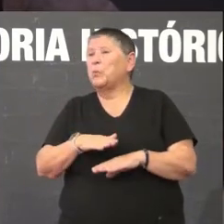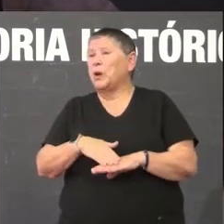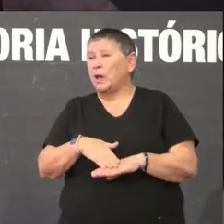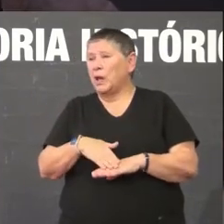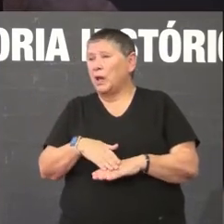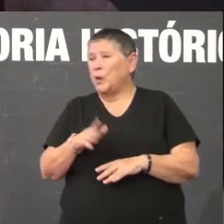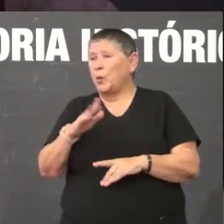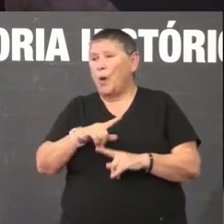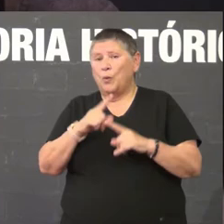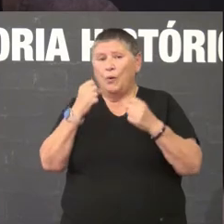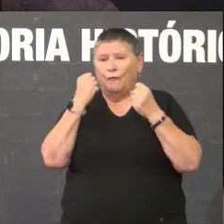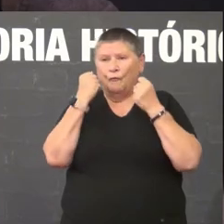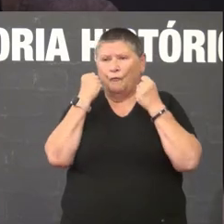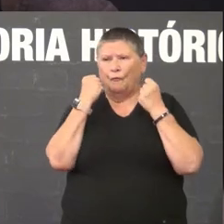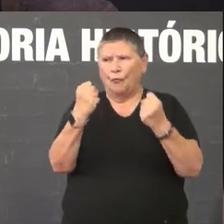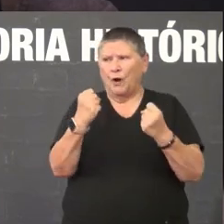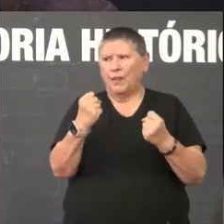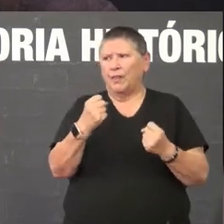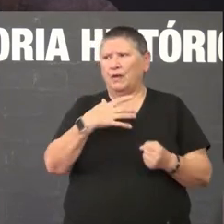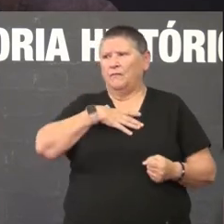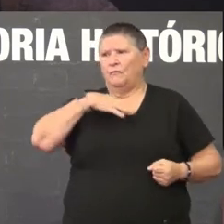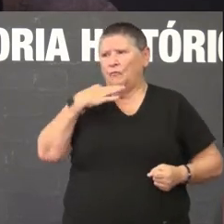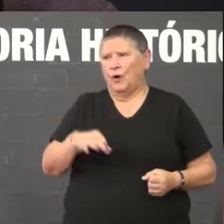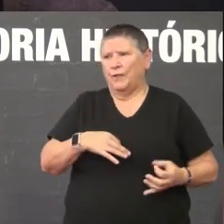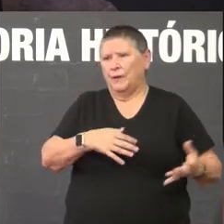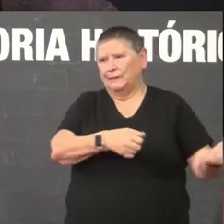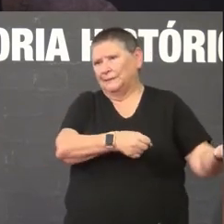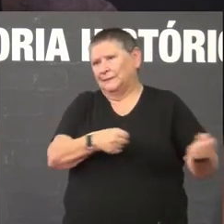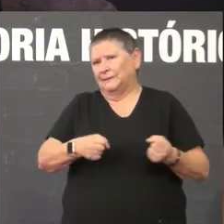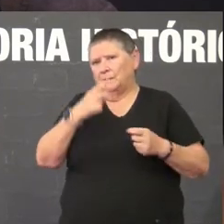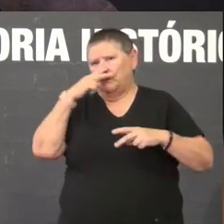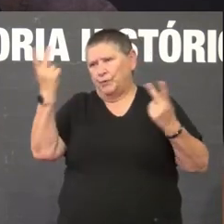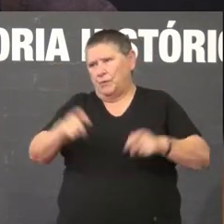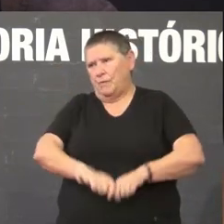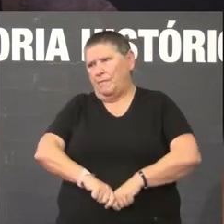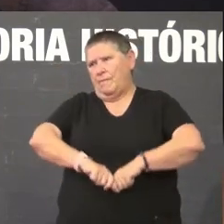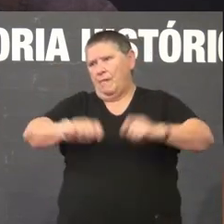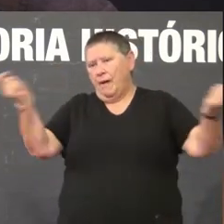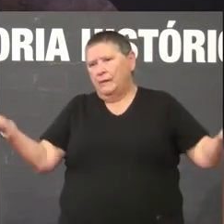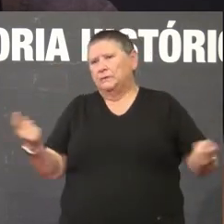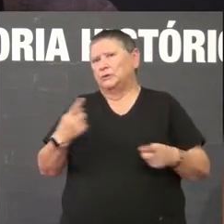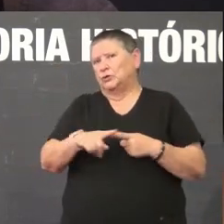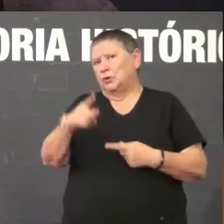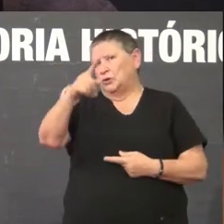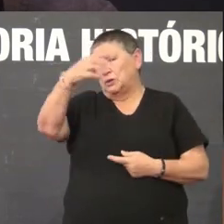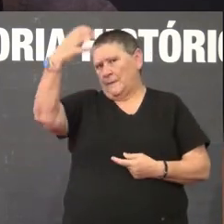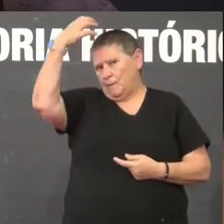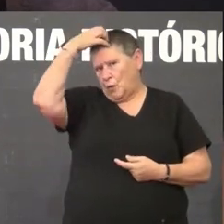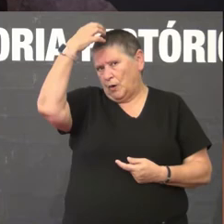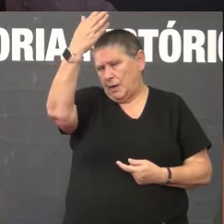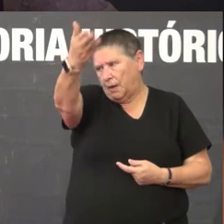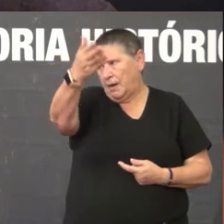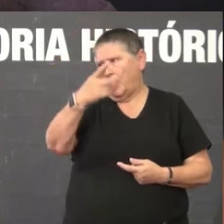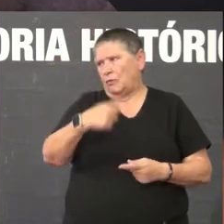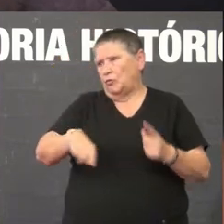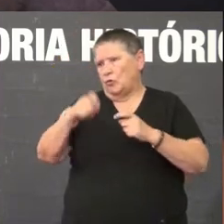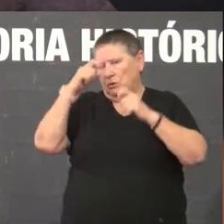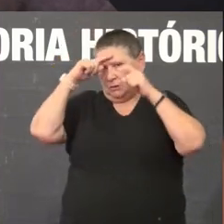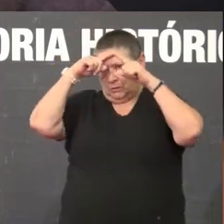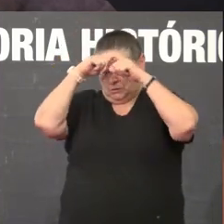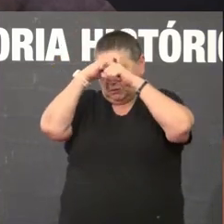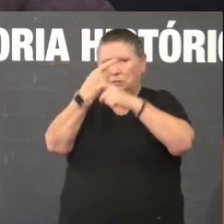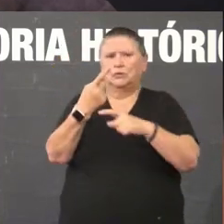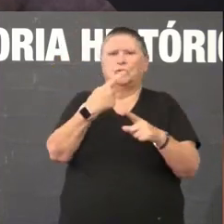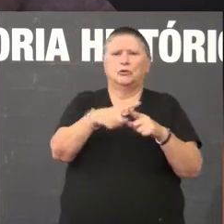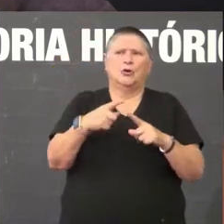como para tirar un pouco máis da manta e cuestionarnos a monarquía, cuestionarnos toda unha serie de cousas? Porque eu